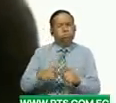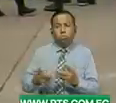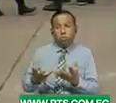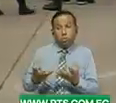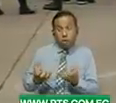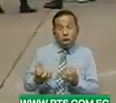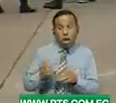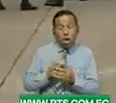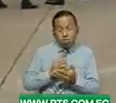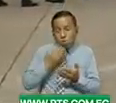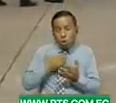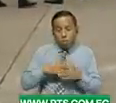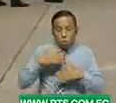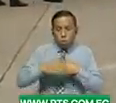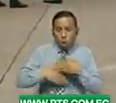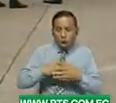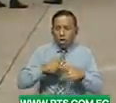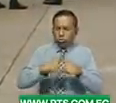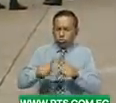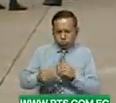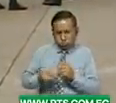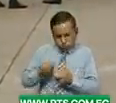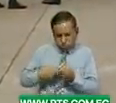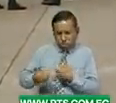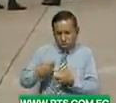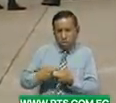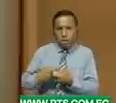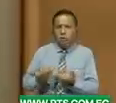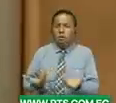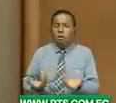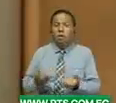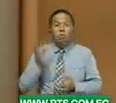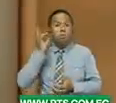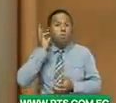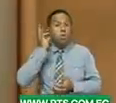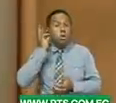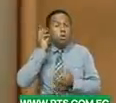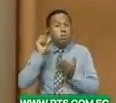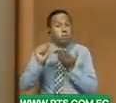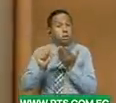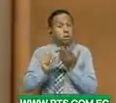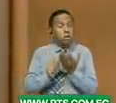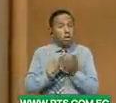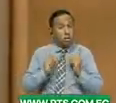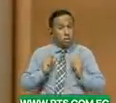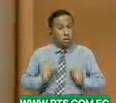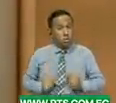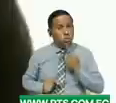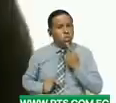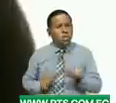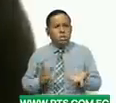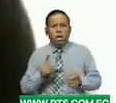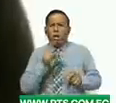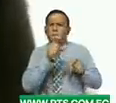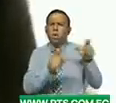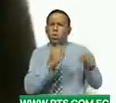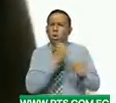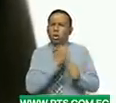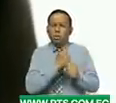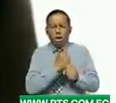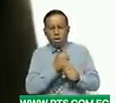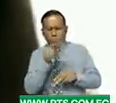aseo. Por ello, la ministra del ramo dijo que si hay que desvincular a más funcionarios, se lo tendrá que hacer. Y estamos siguiendo